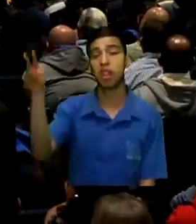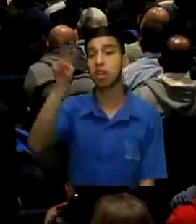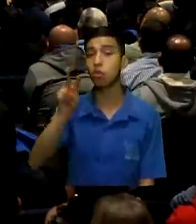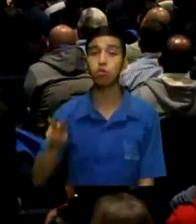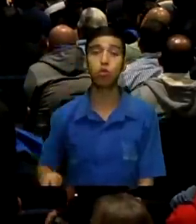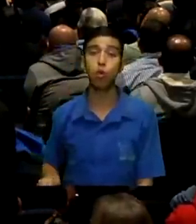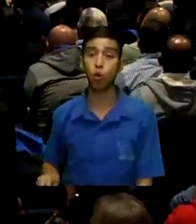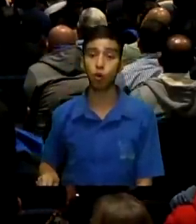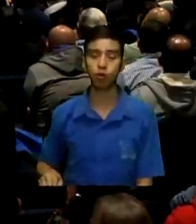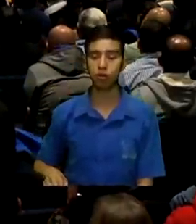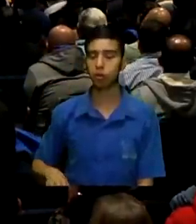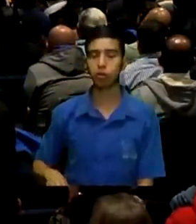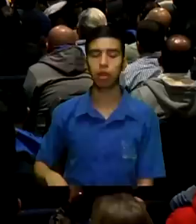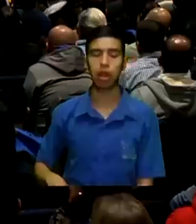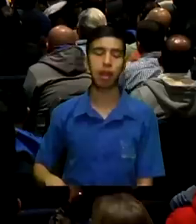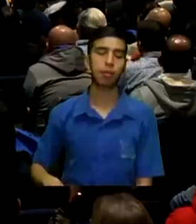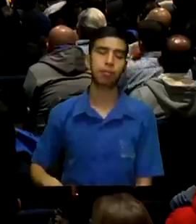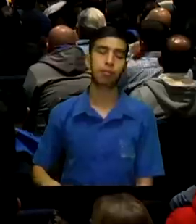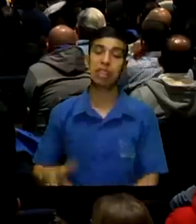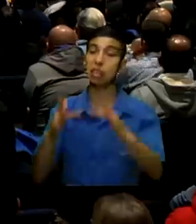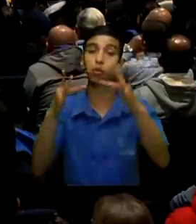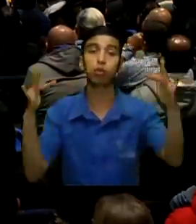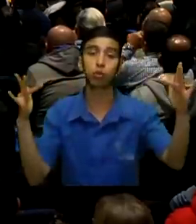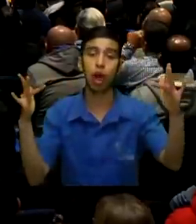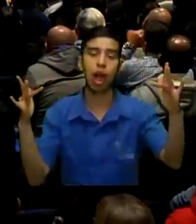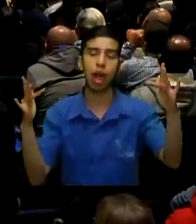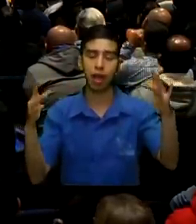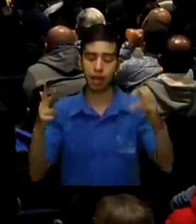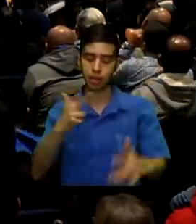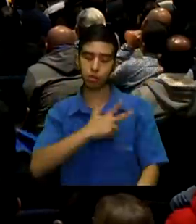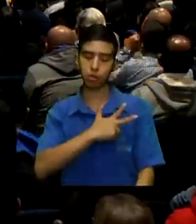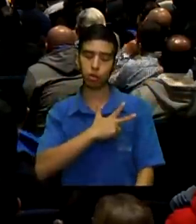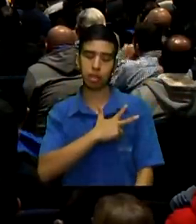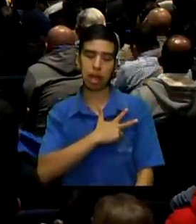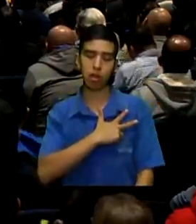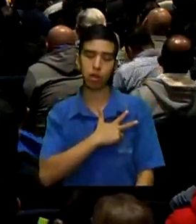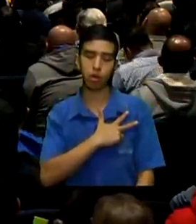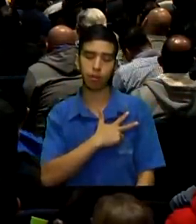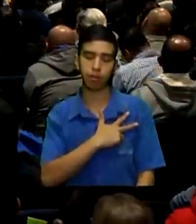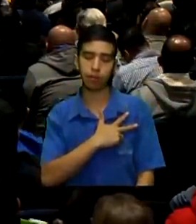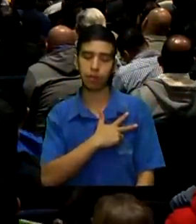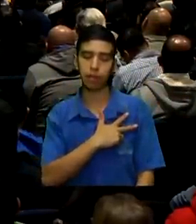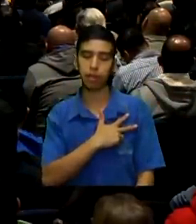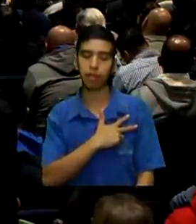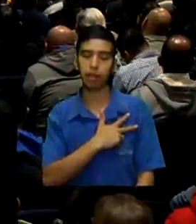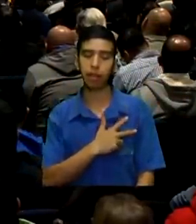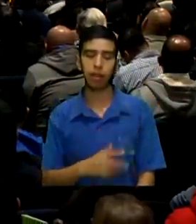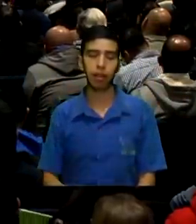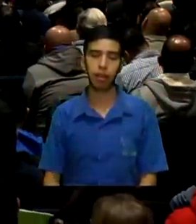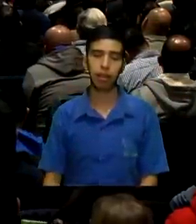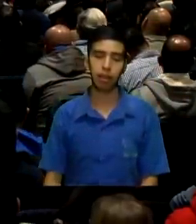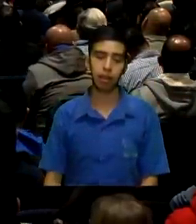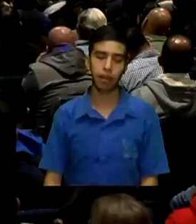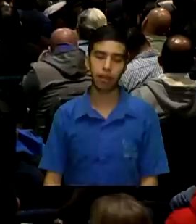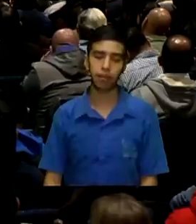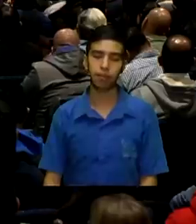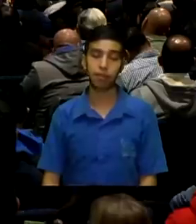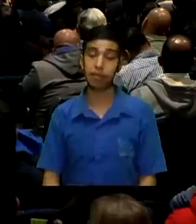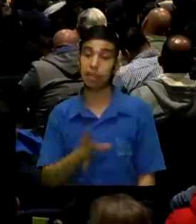servicio activo se enreda en los negocios de la vida diaria a fin de poder agradar al que lo reclutó como